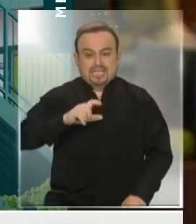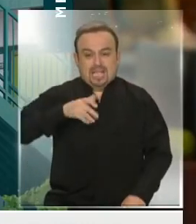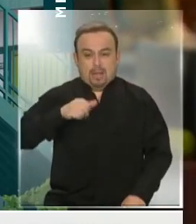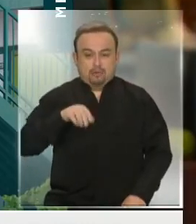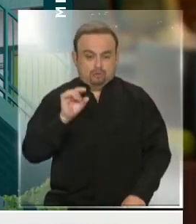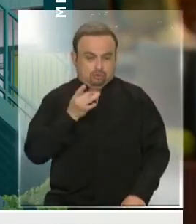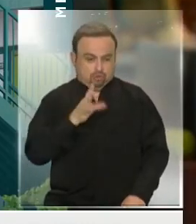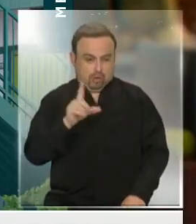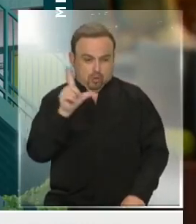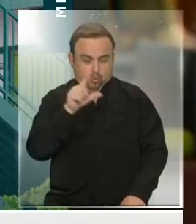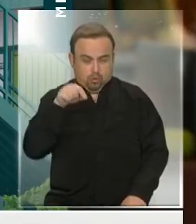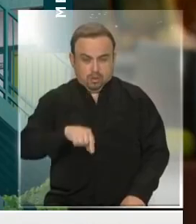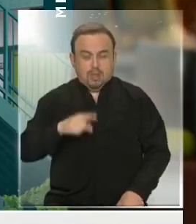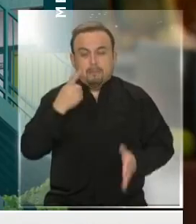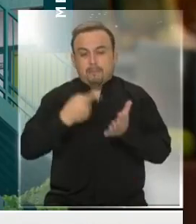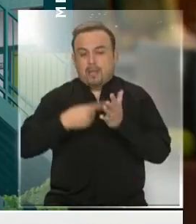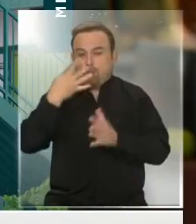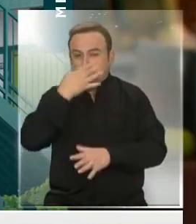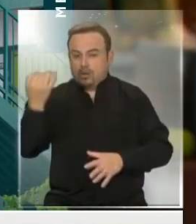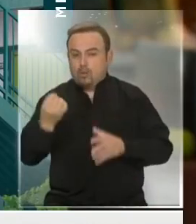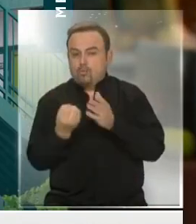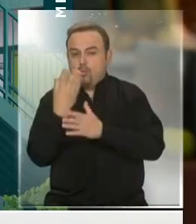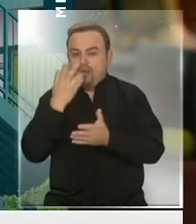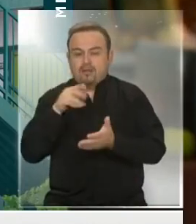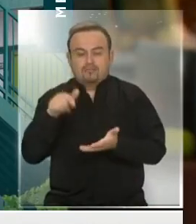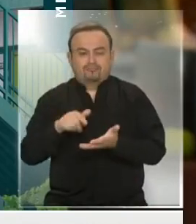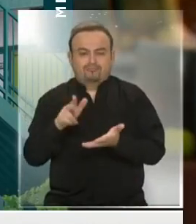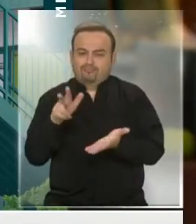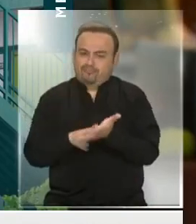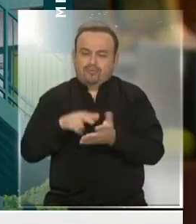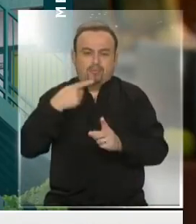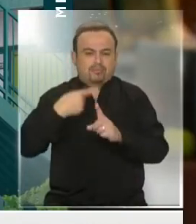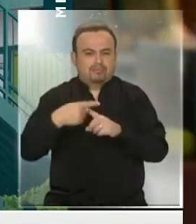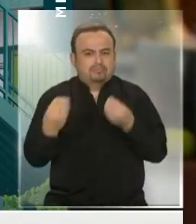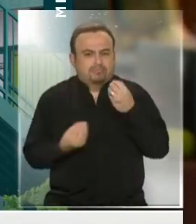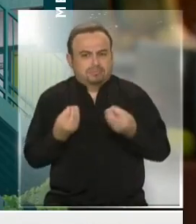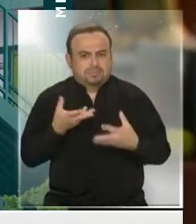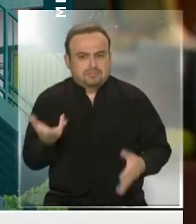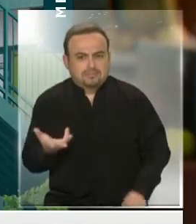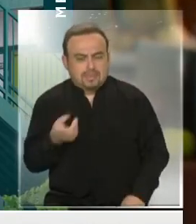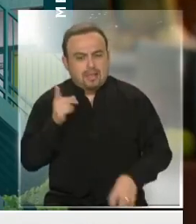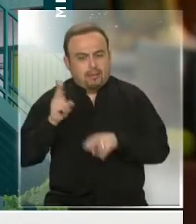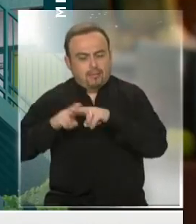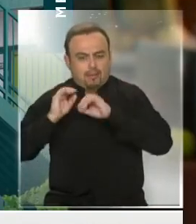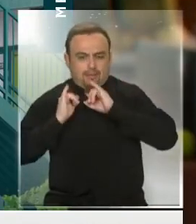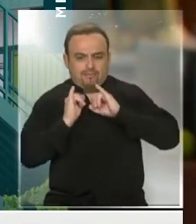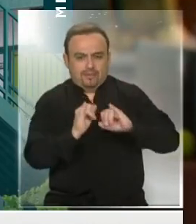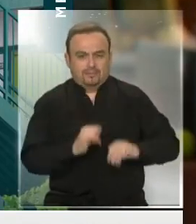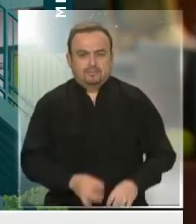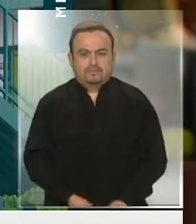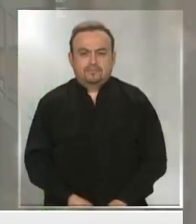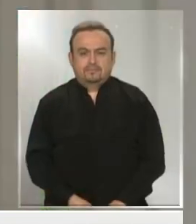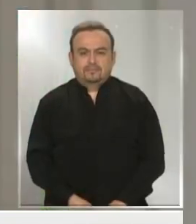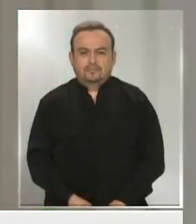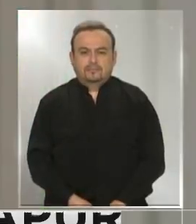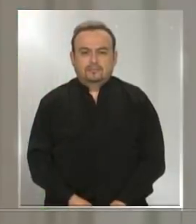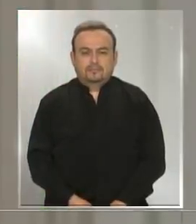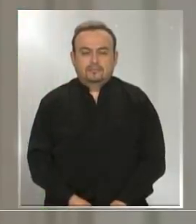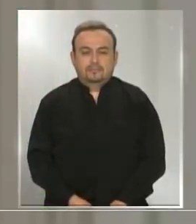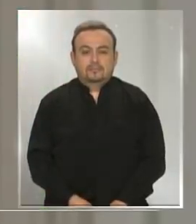este lunes se reportaron 1.400 nuevas infecciones que está pasando florencia vial nos cuenta